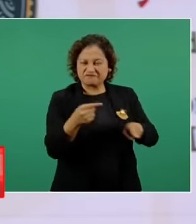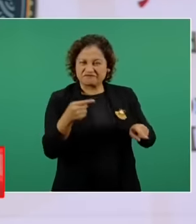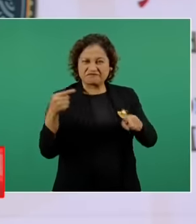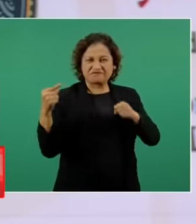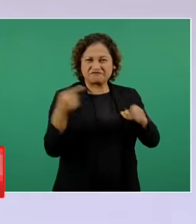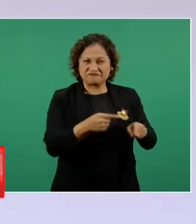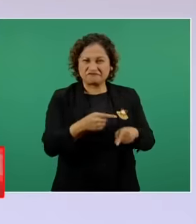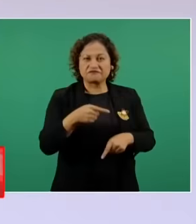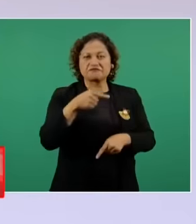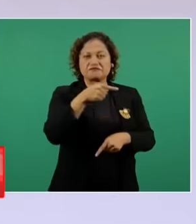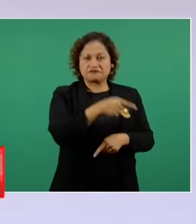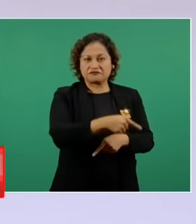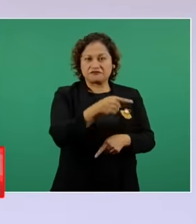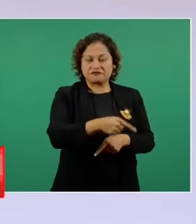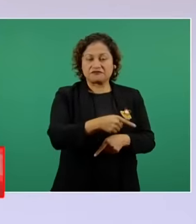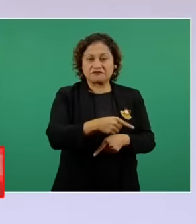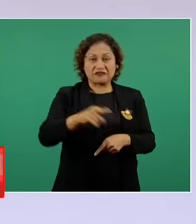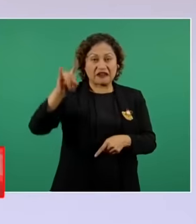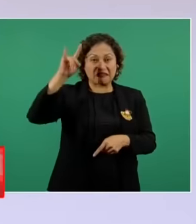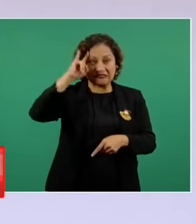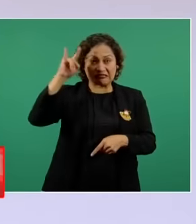primogénito de Satanás,